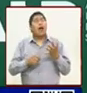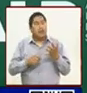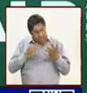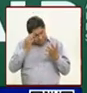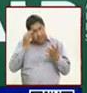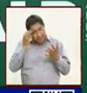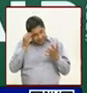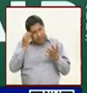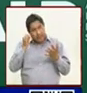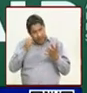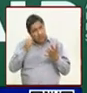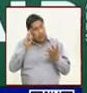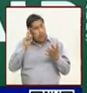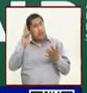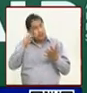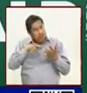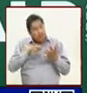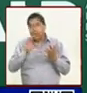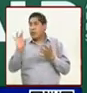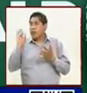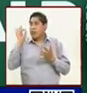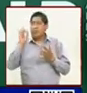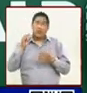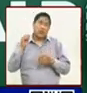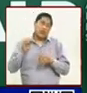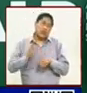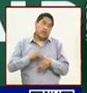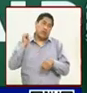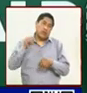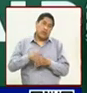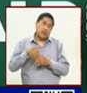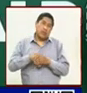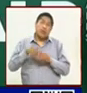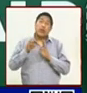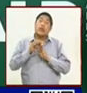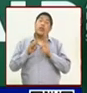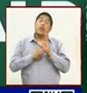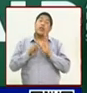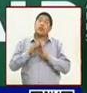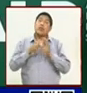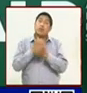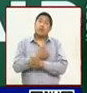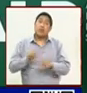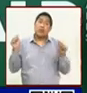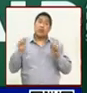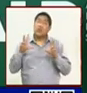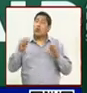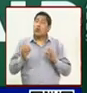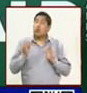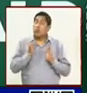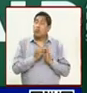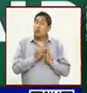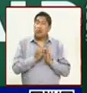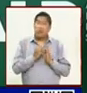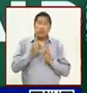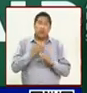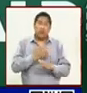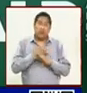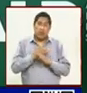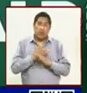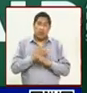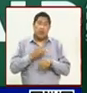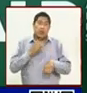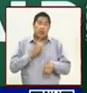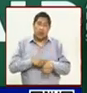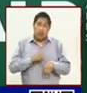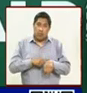puede pronunciarse al respecto, elegir a un asambleísta y convocar elecciones. Efectivamente, el Estatuto Autonómico no establece cuál es el alcance de un impedimento